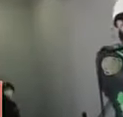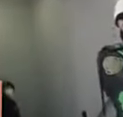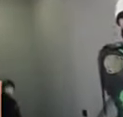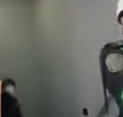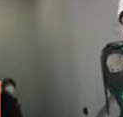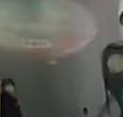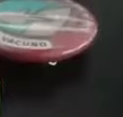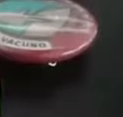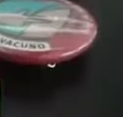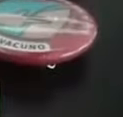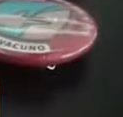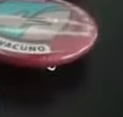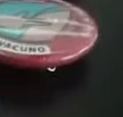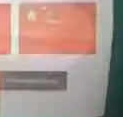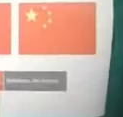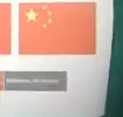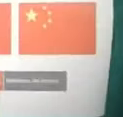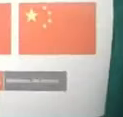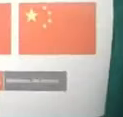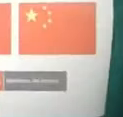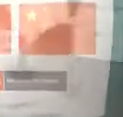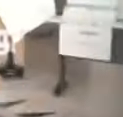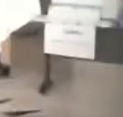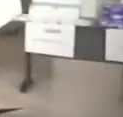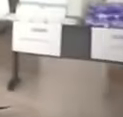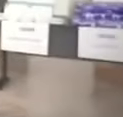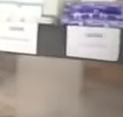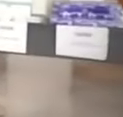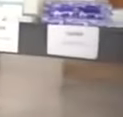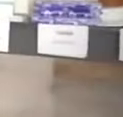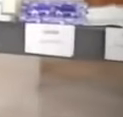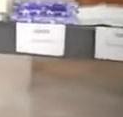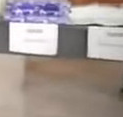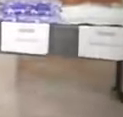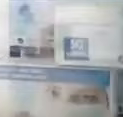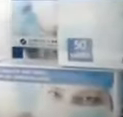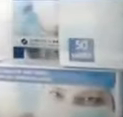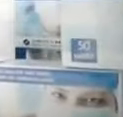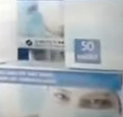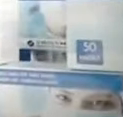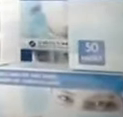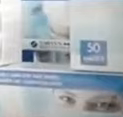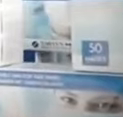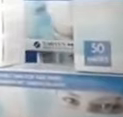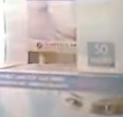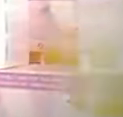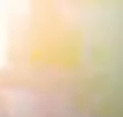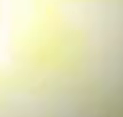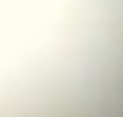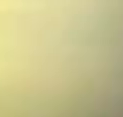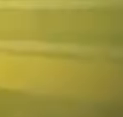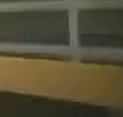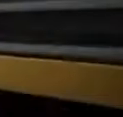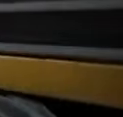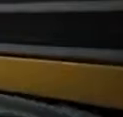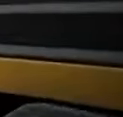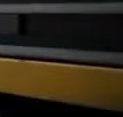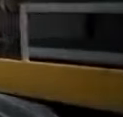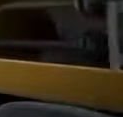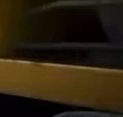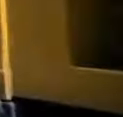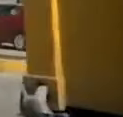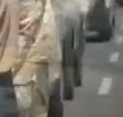Perú reafirma su compromiso y suma esfuerzos para un trabajo conjunto en la lucha contra la COVID-19.